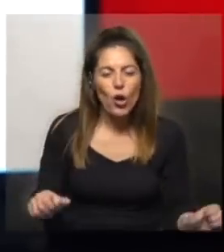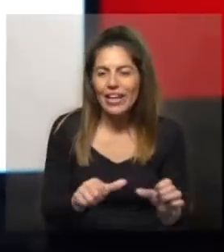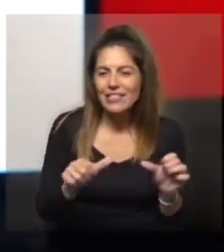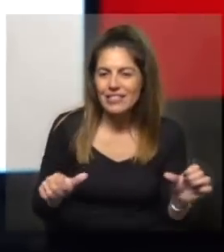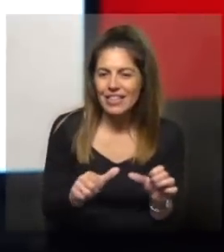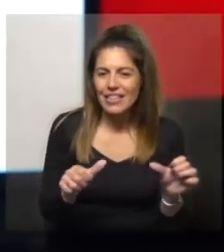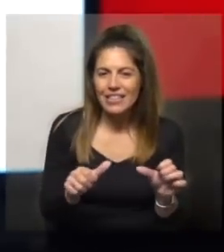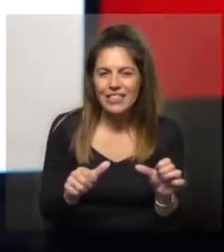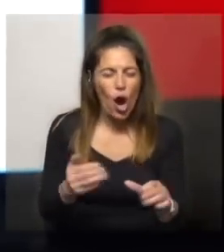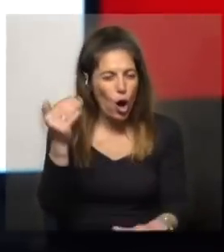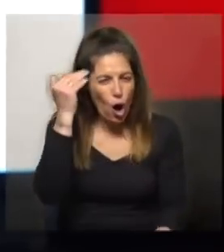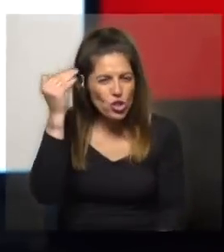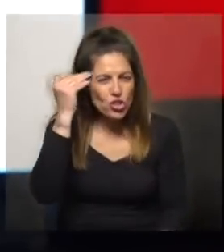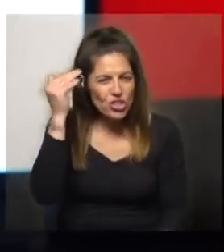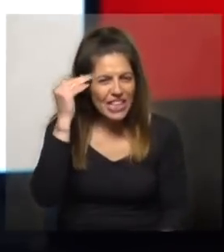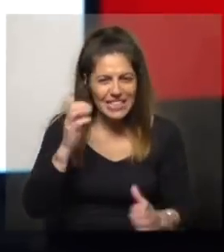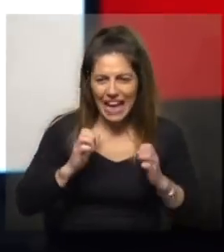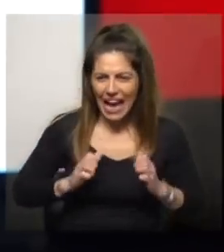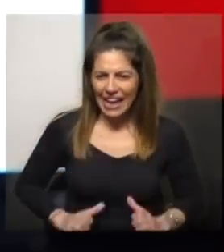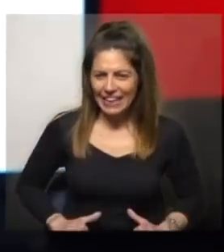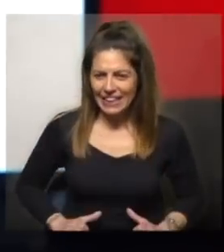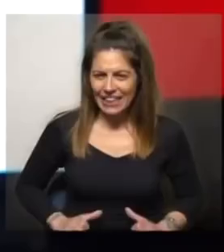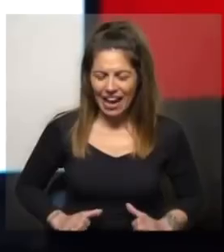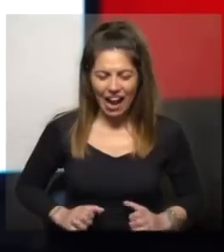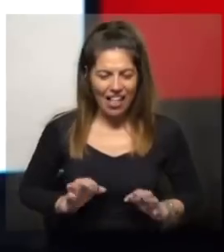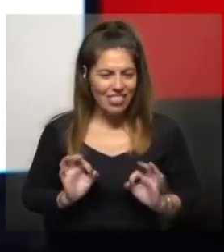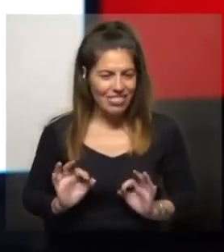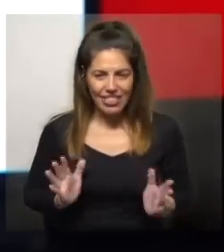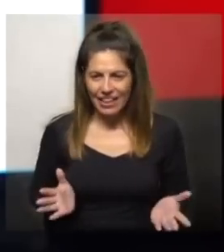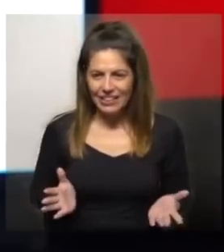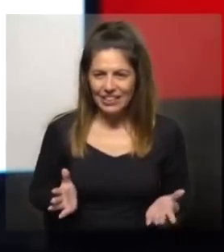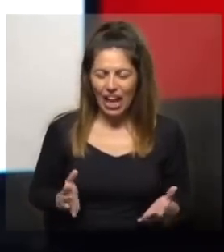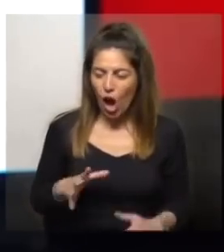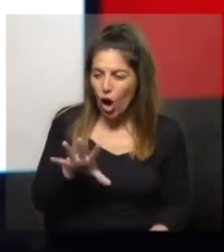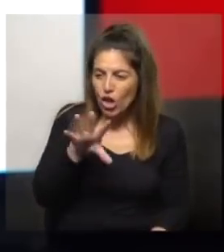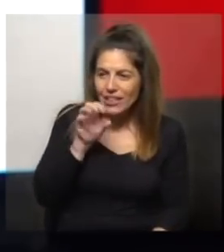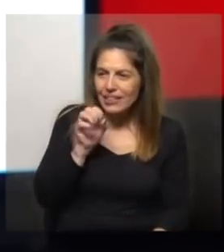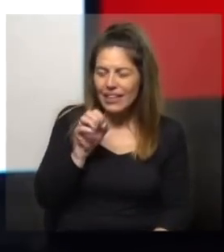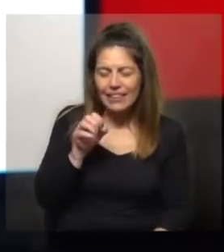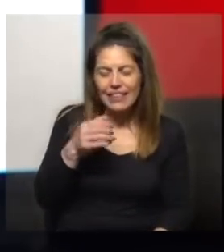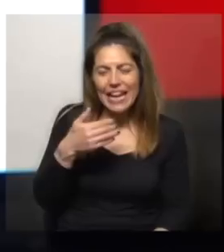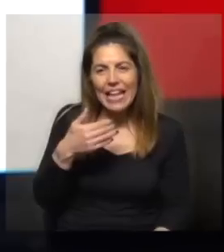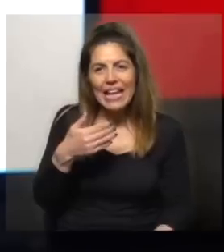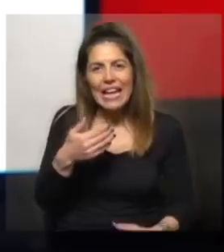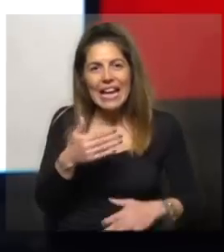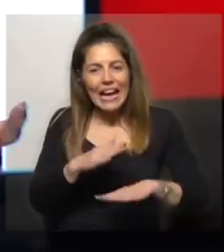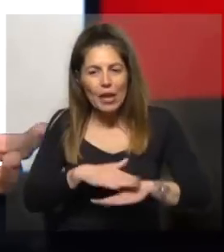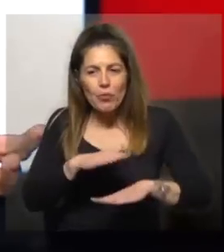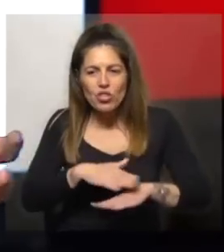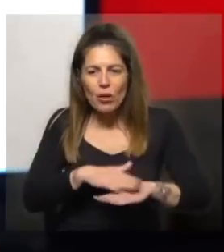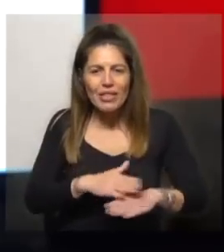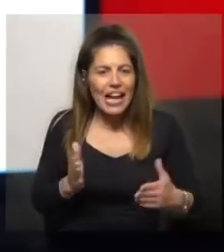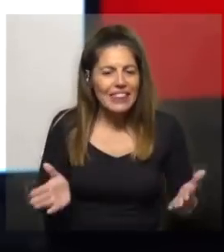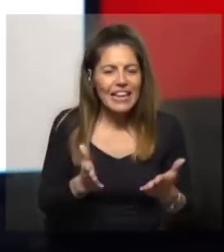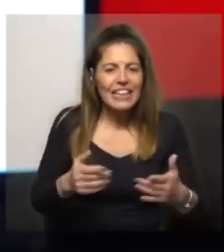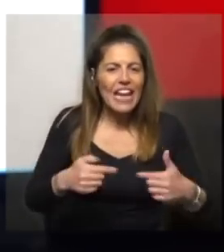con conciencia con ética con estética con con comprender la responsabilidad de generar cosas